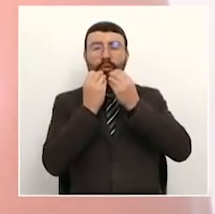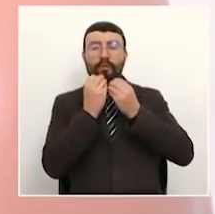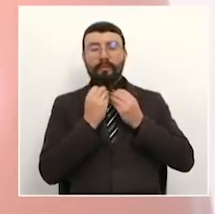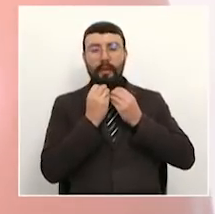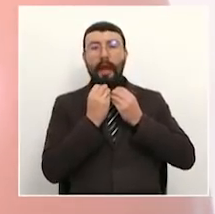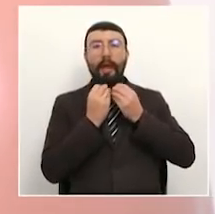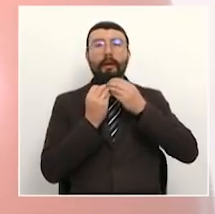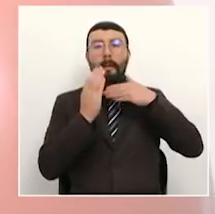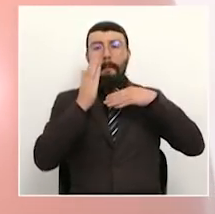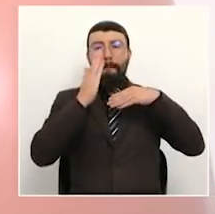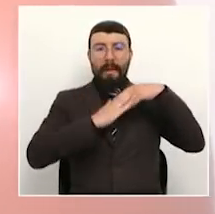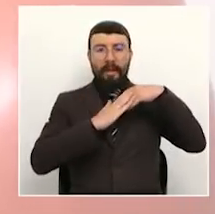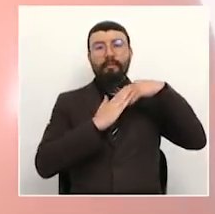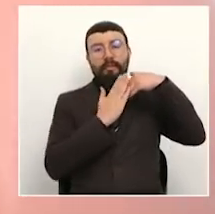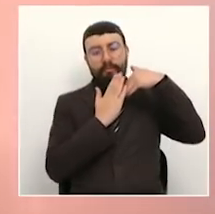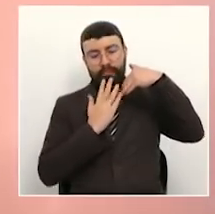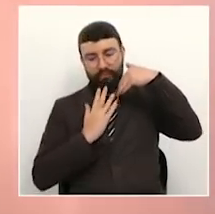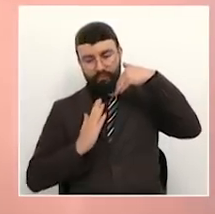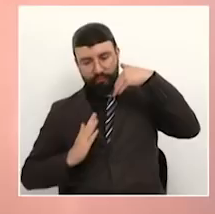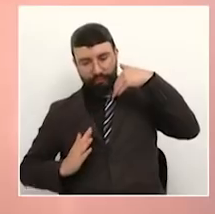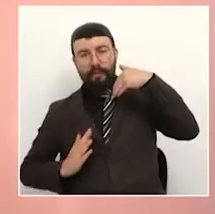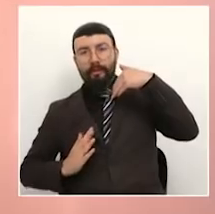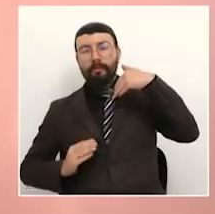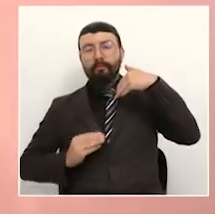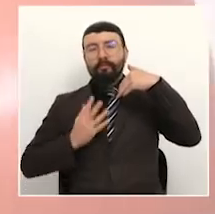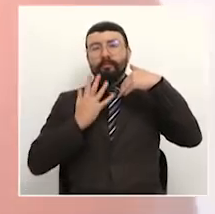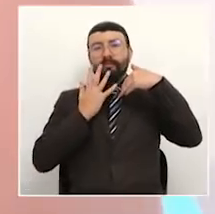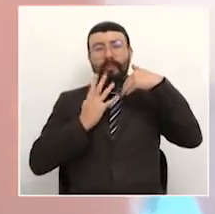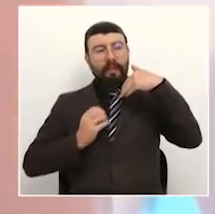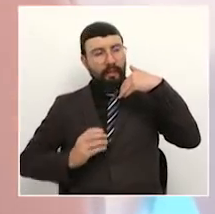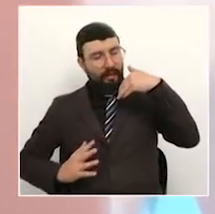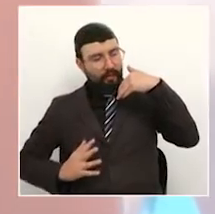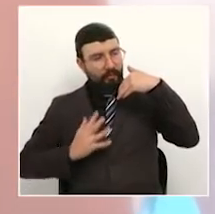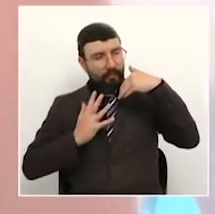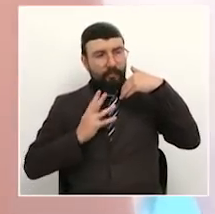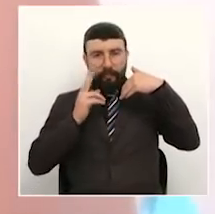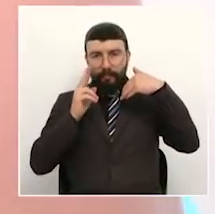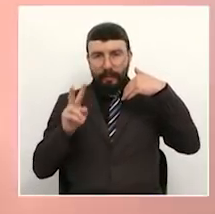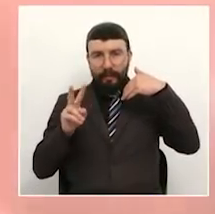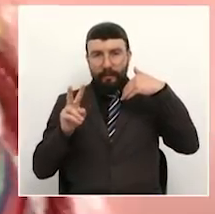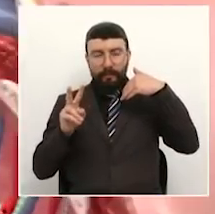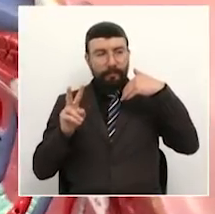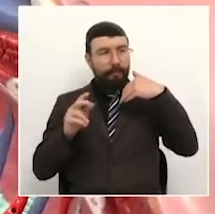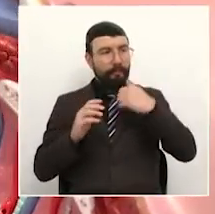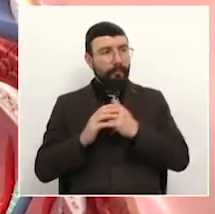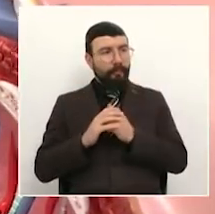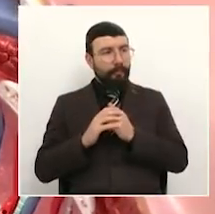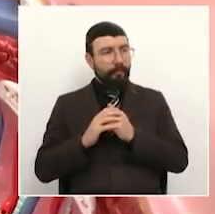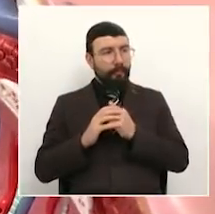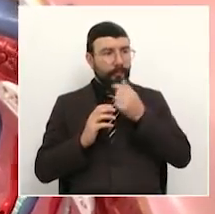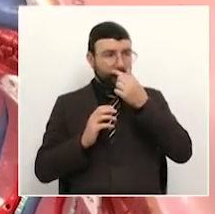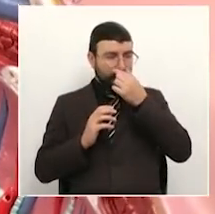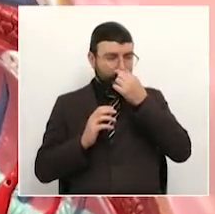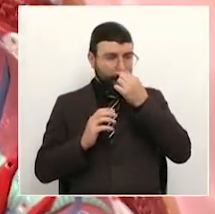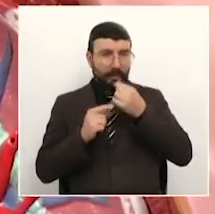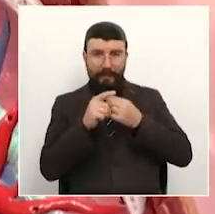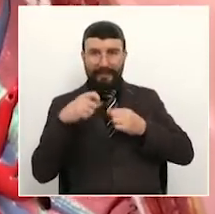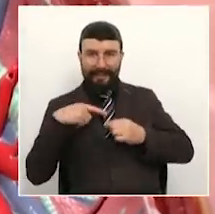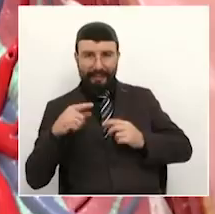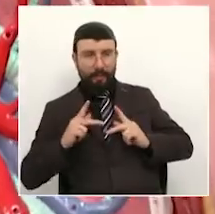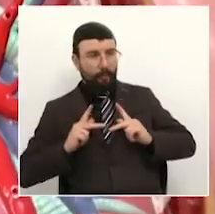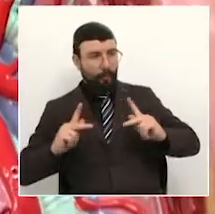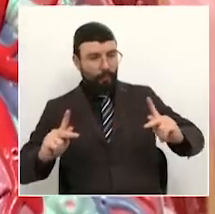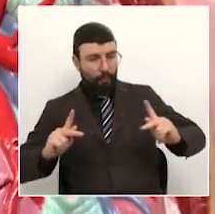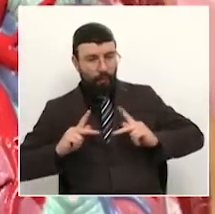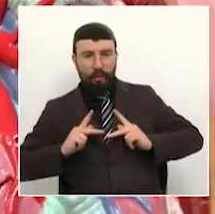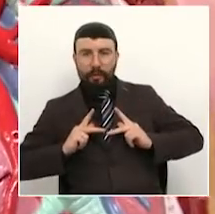seguiríamos solamente con la parte respiratoria donde está toda esta parte del resultado toda esta parte del pulmón y demás que es lo